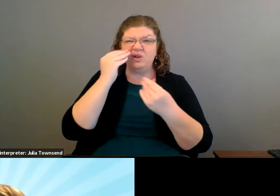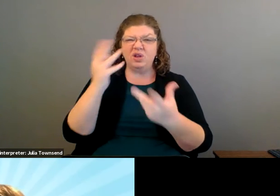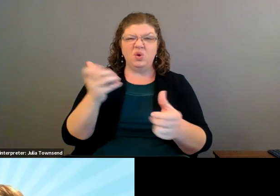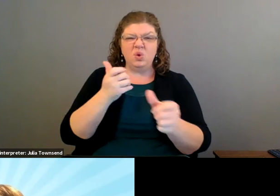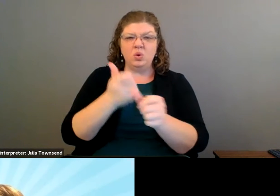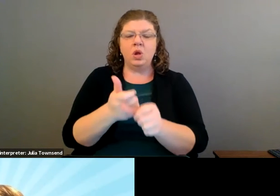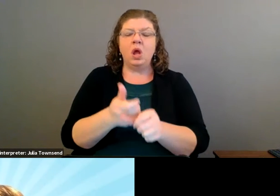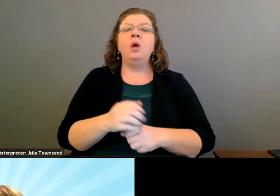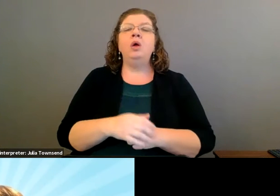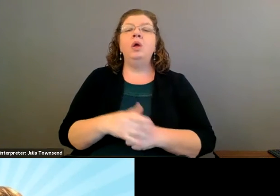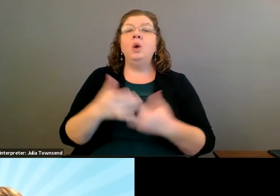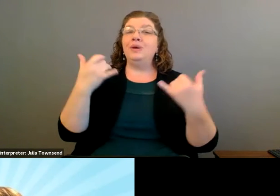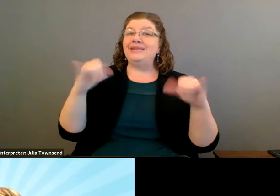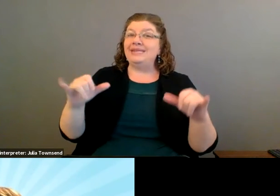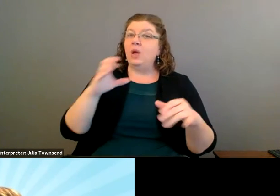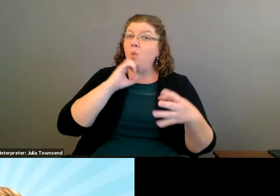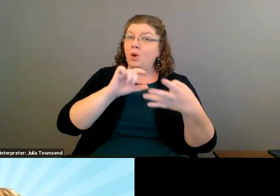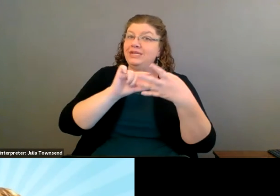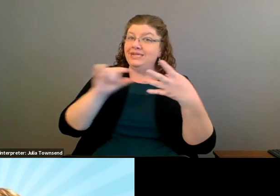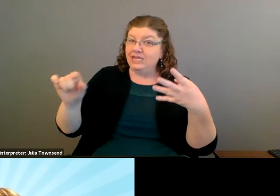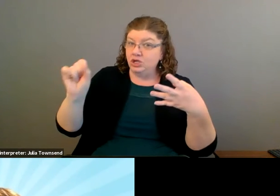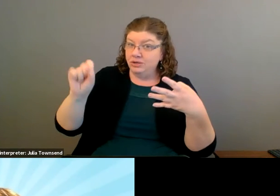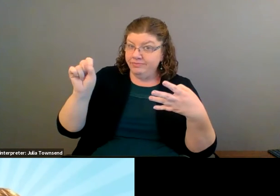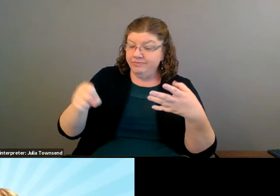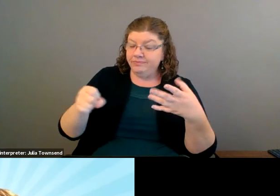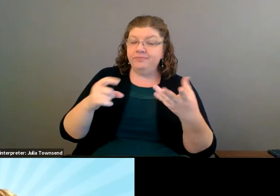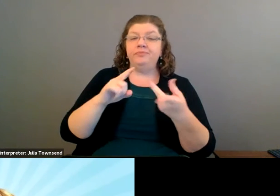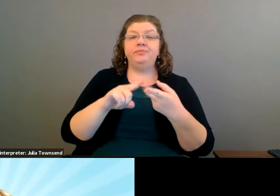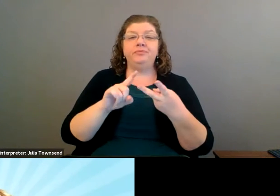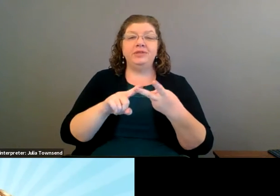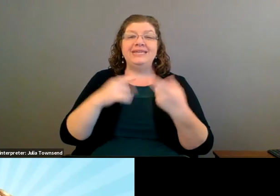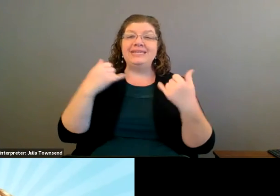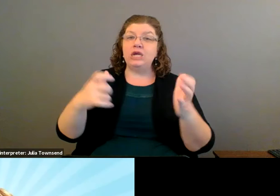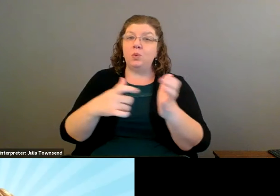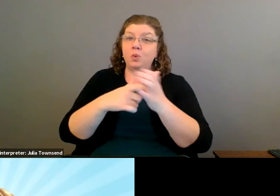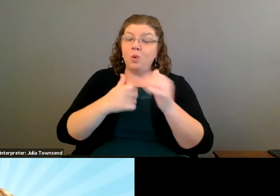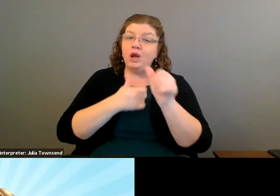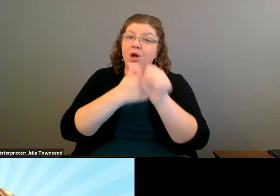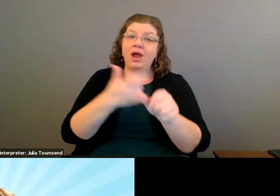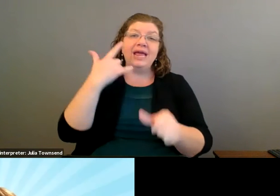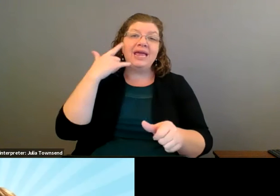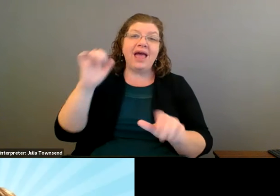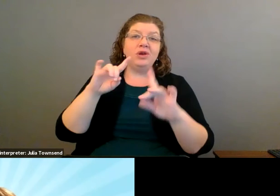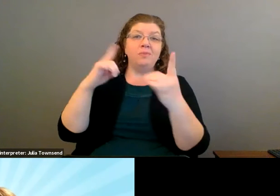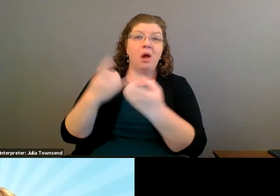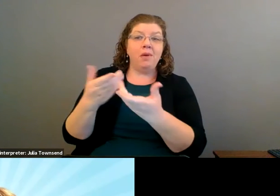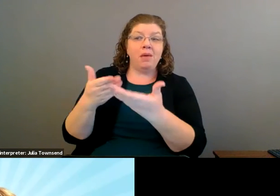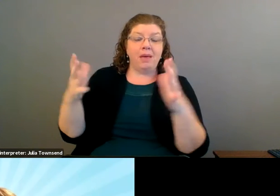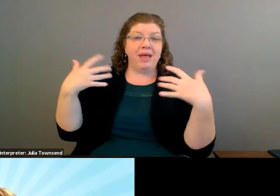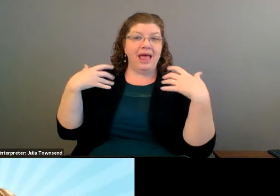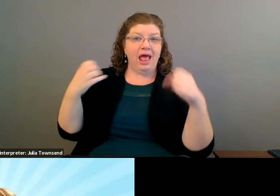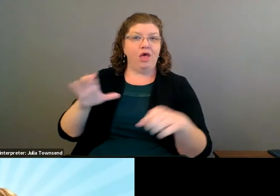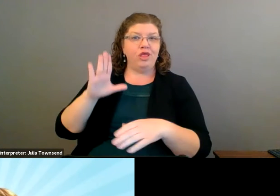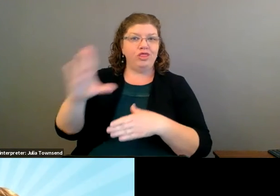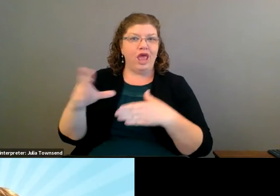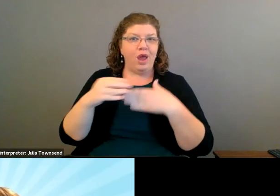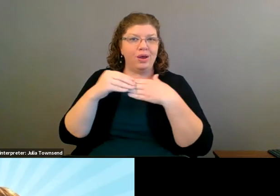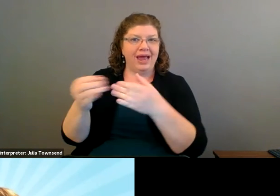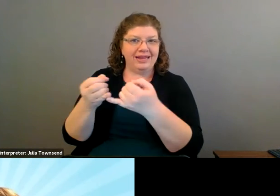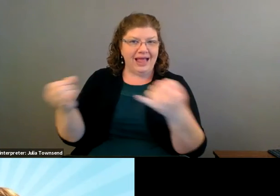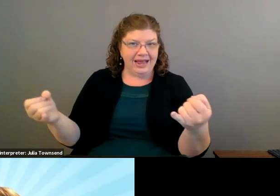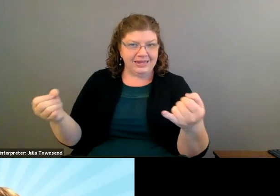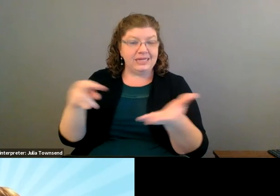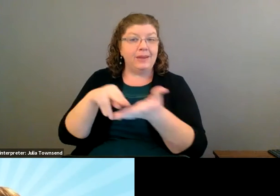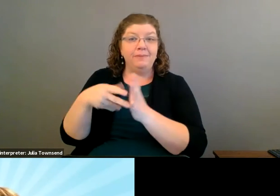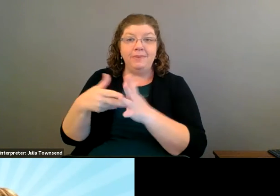Nosotros seguimos en el nivel anaranjado. Nosotros tenemos que seguir cumpliendo con las pautas del Departamento de Salud Pública de California. Y esto significa